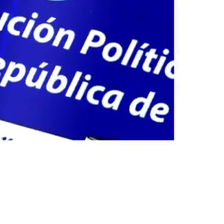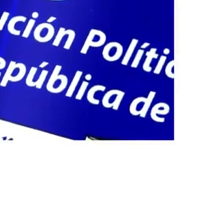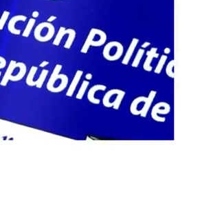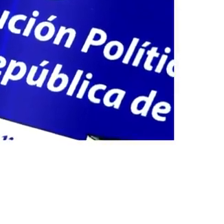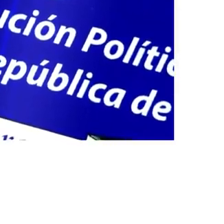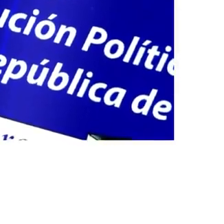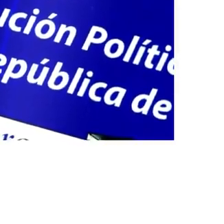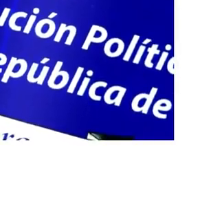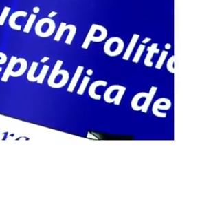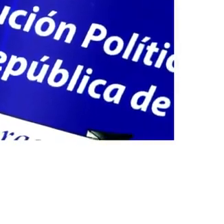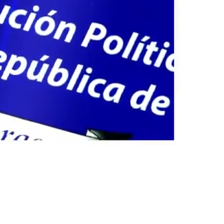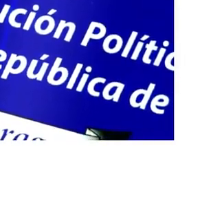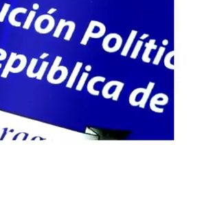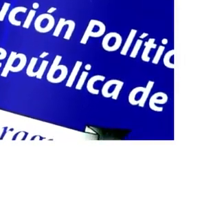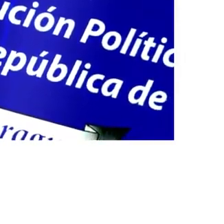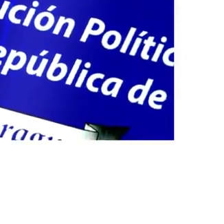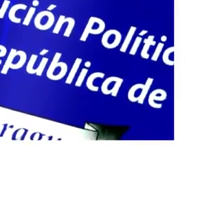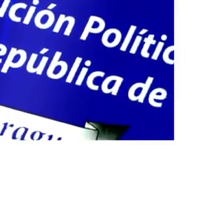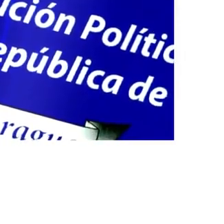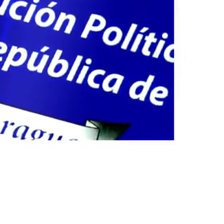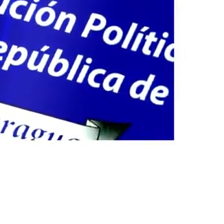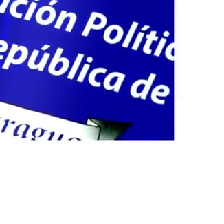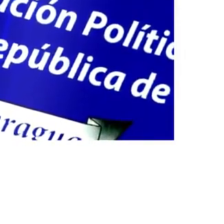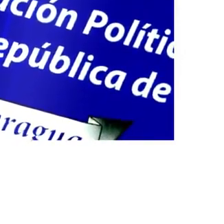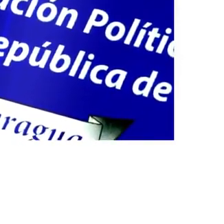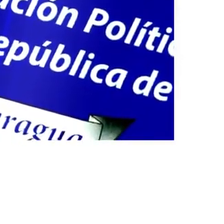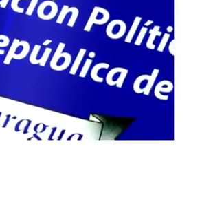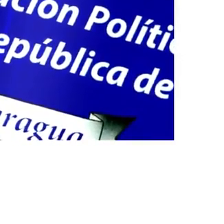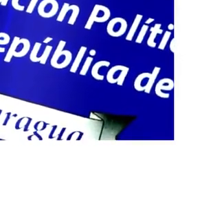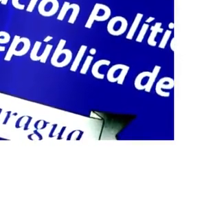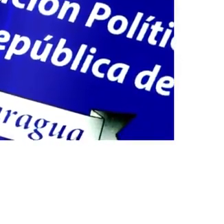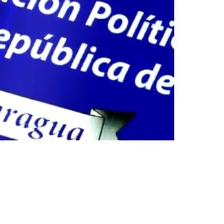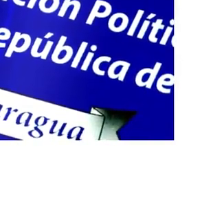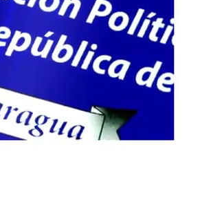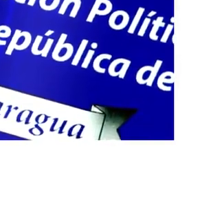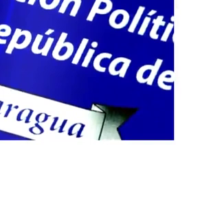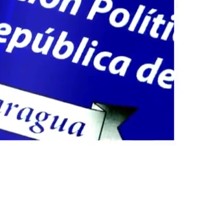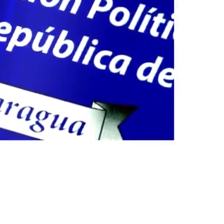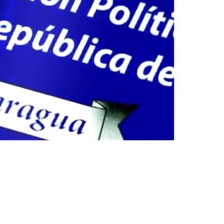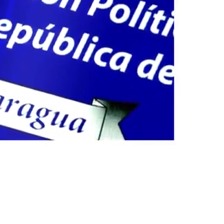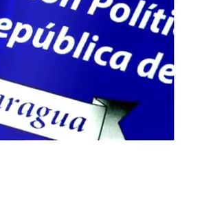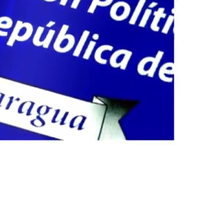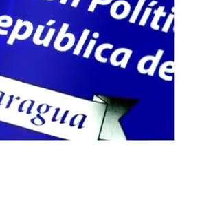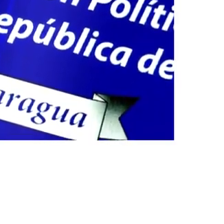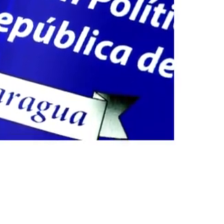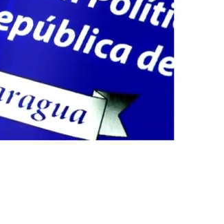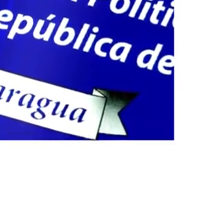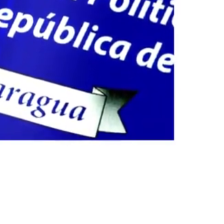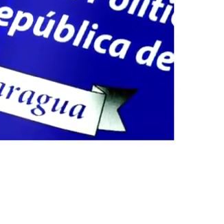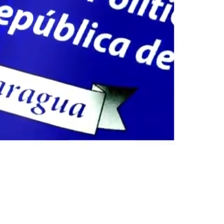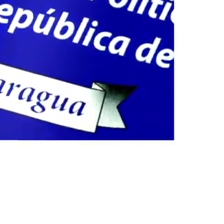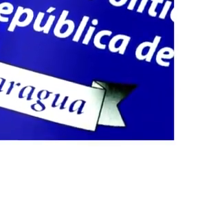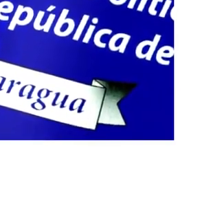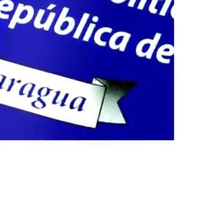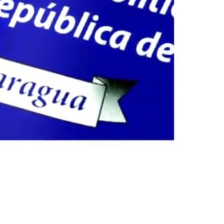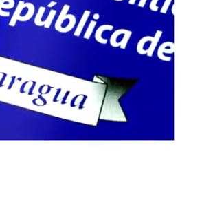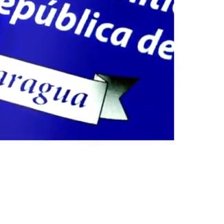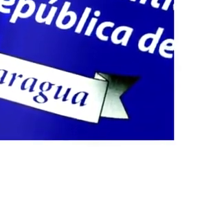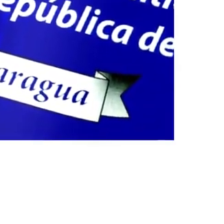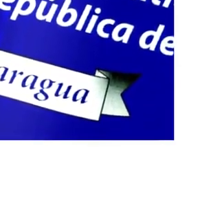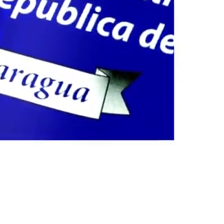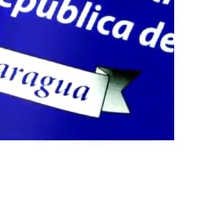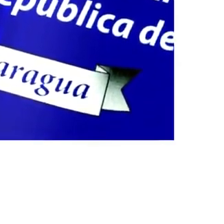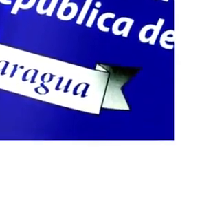Artículo 95. El Ejército de Nicaragua se regirá en estricto apego a la Constitución Política, a la que guardará respeto